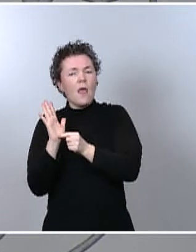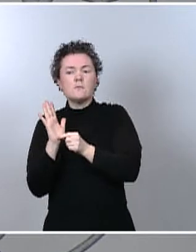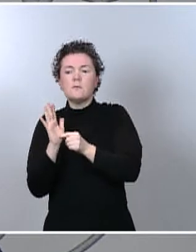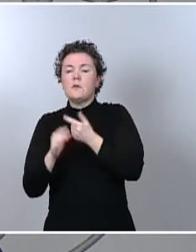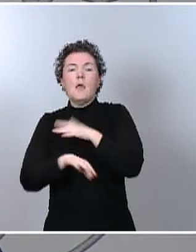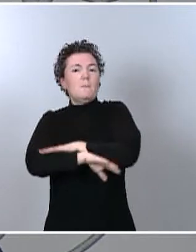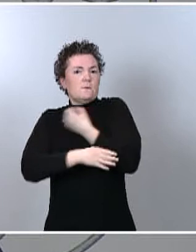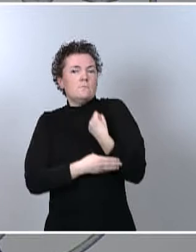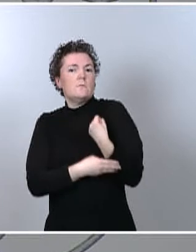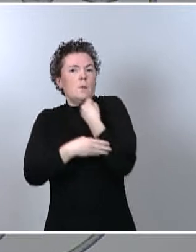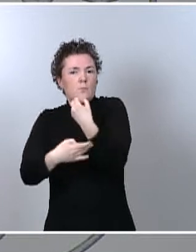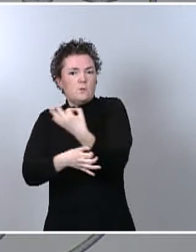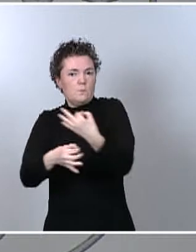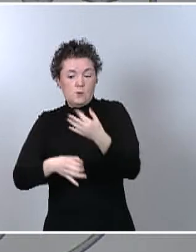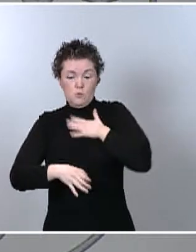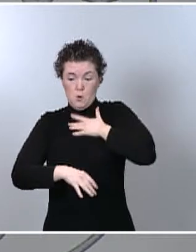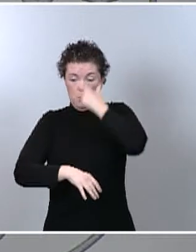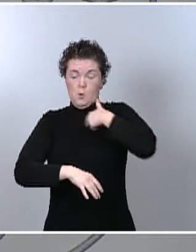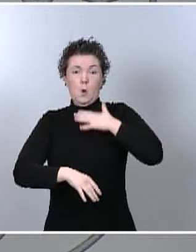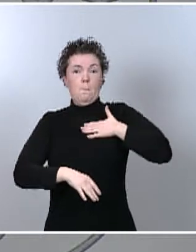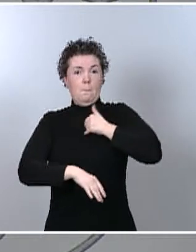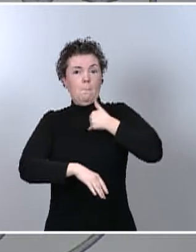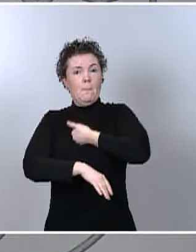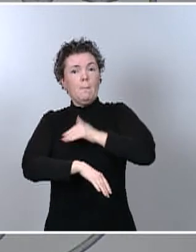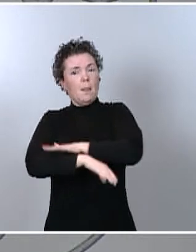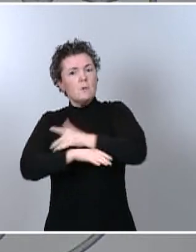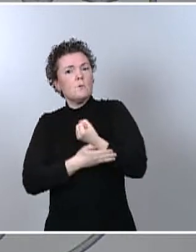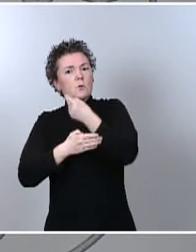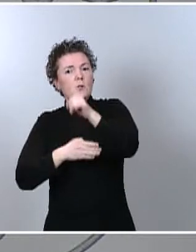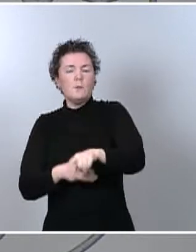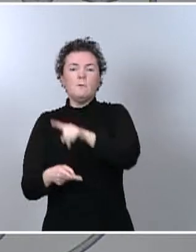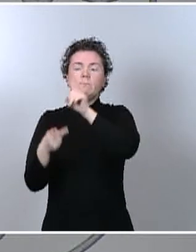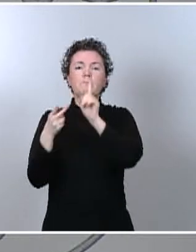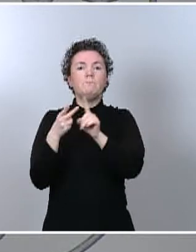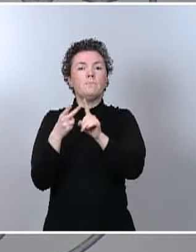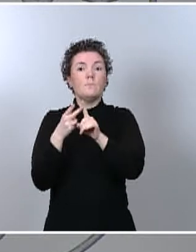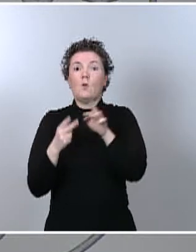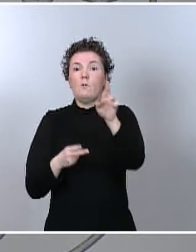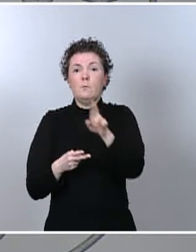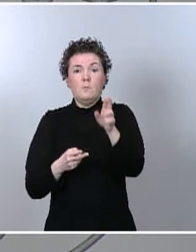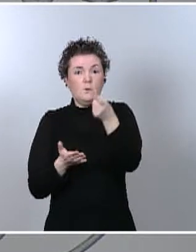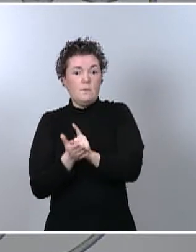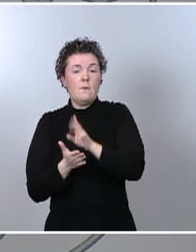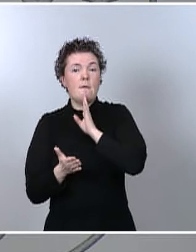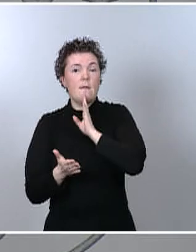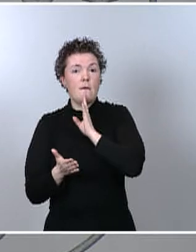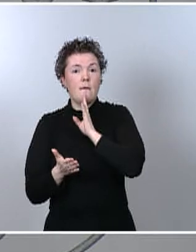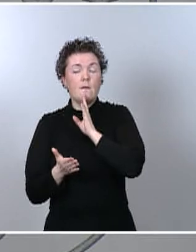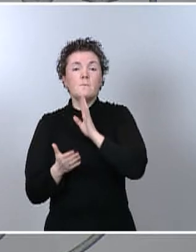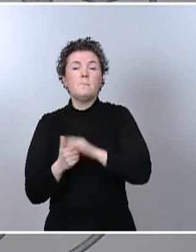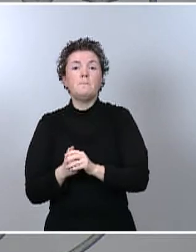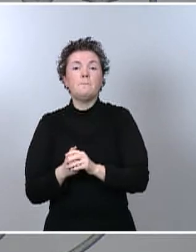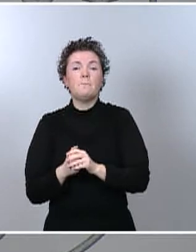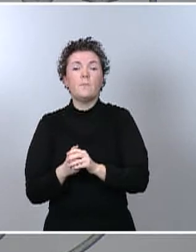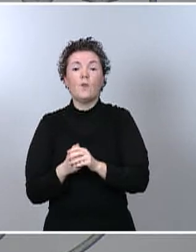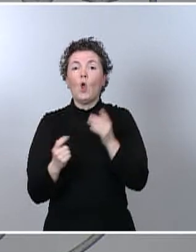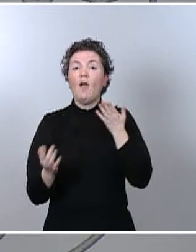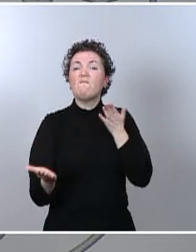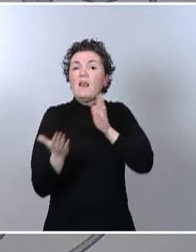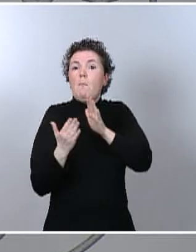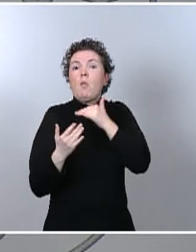actuaciones de respuesta en base a las cuales hay que adoptar algunas medidas, y uno tercero es evaluar cómo esto va, ¿no? Pues en Cataluña ha tomado unas medidas